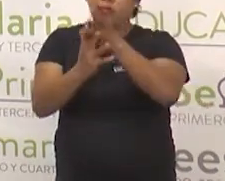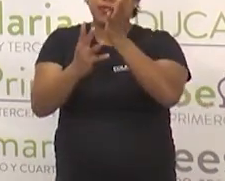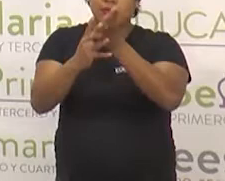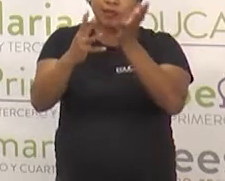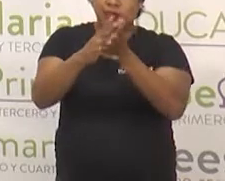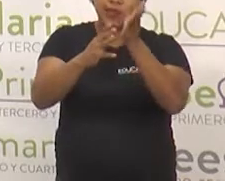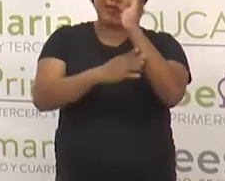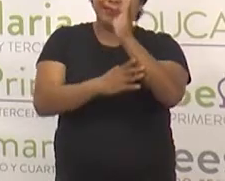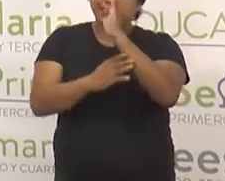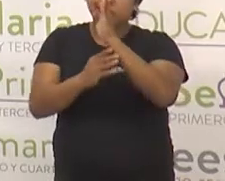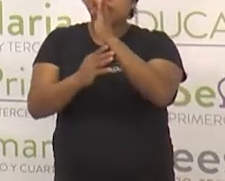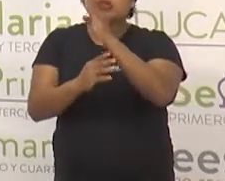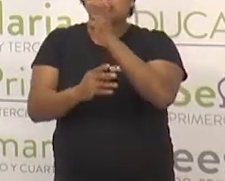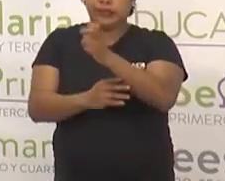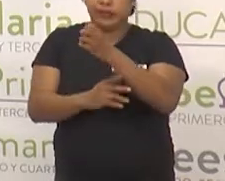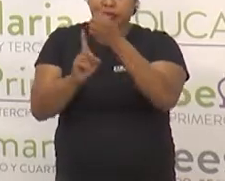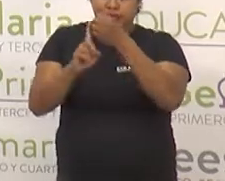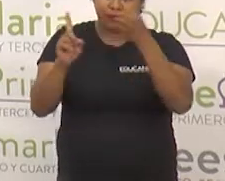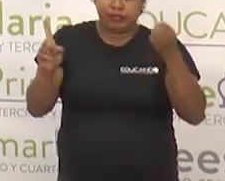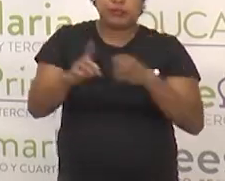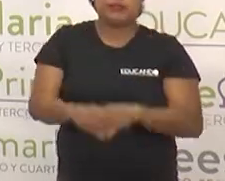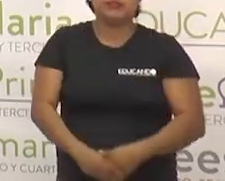dividiendo estas oraciones.